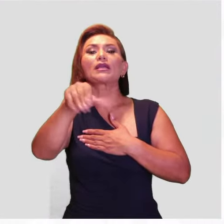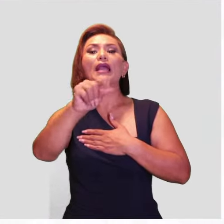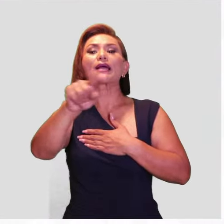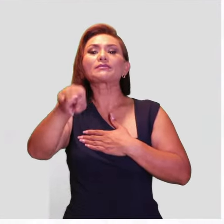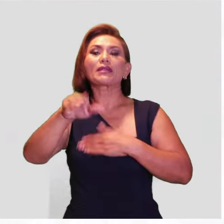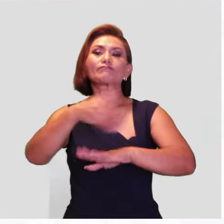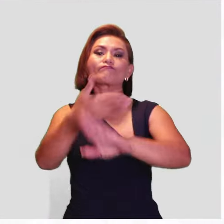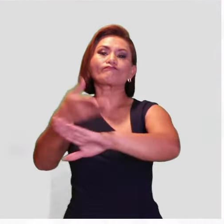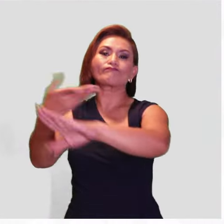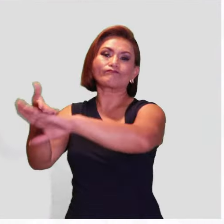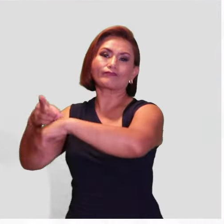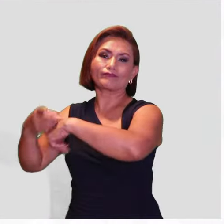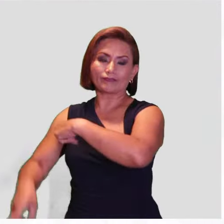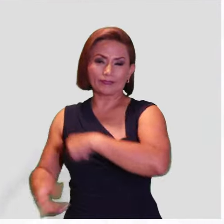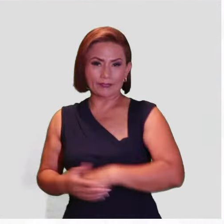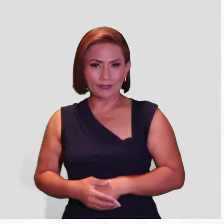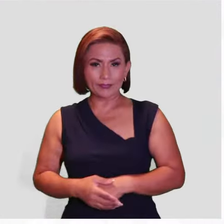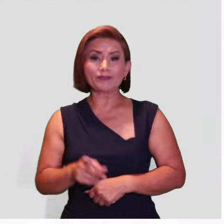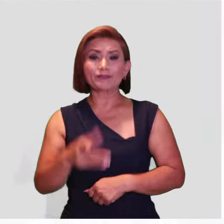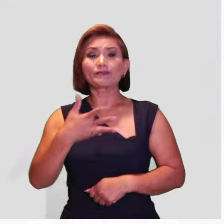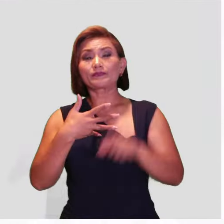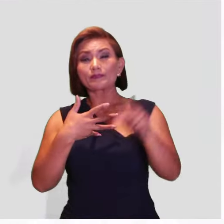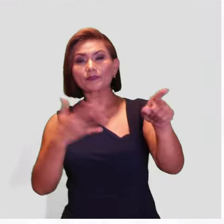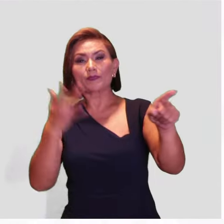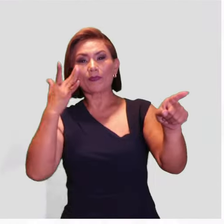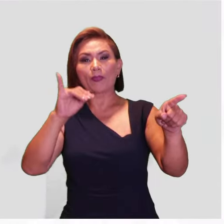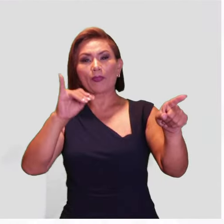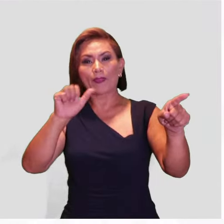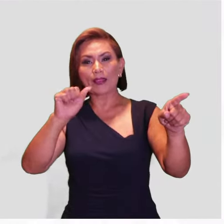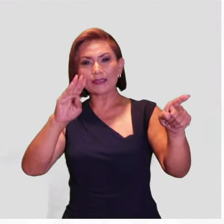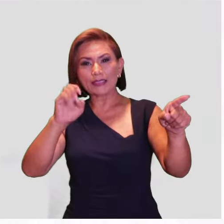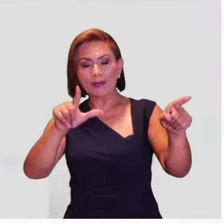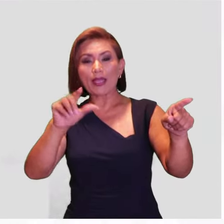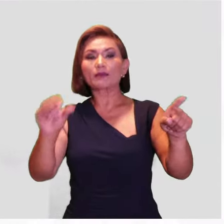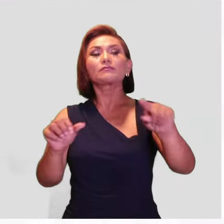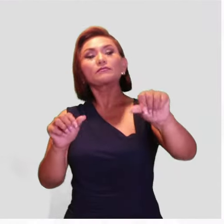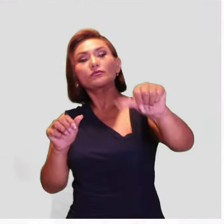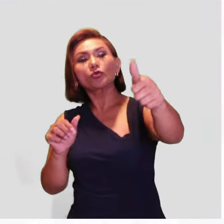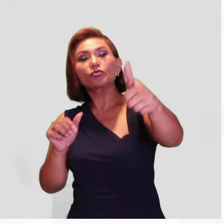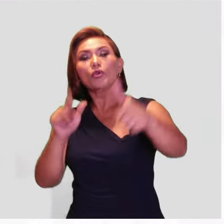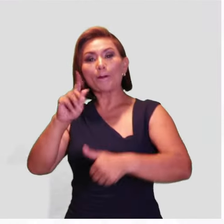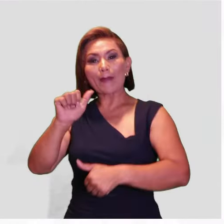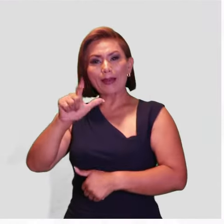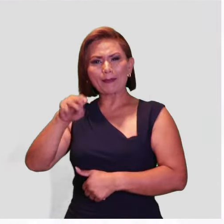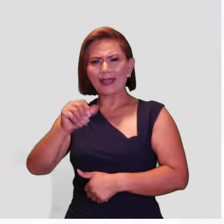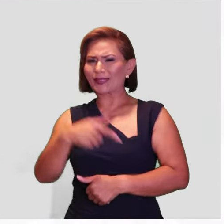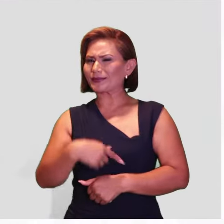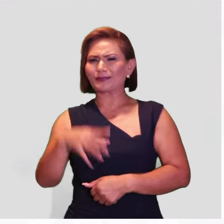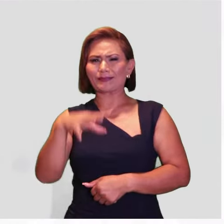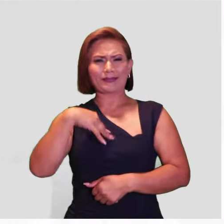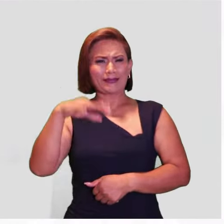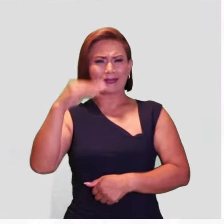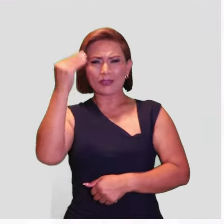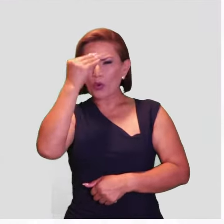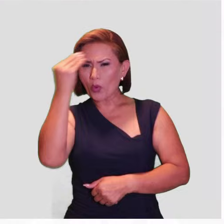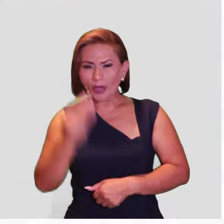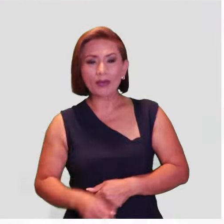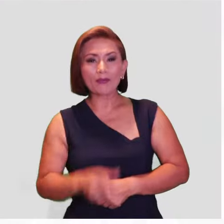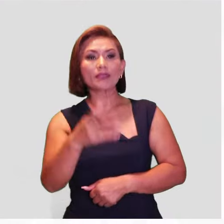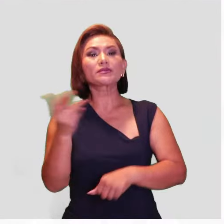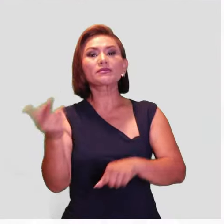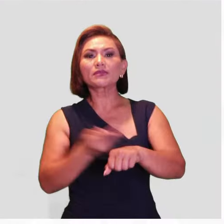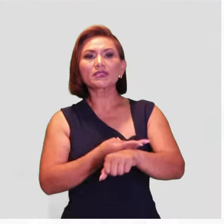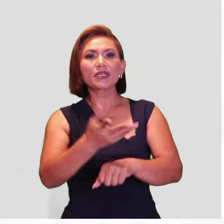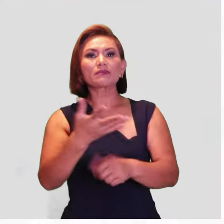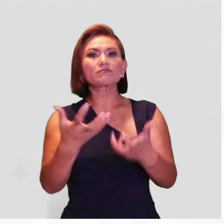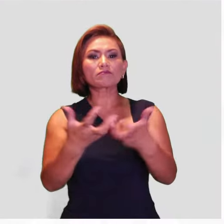en las prestaciones de servicio todavía en comunidades como Santa Isabel Coto o como Puerta de Palmillas. Por ponerles un ejemplo, hay prediales totalmente fuera de la realidad,